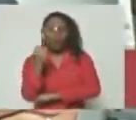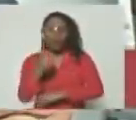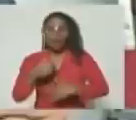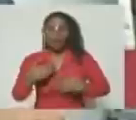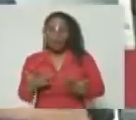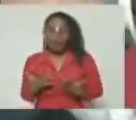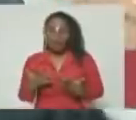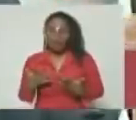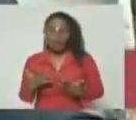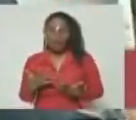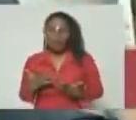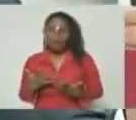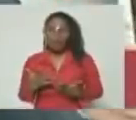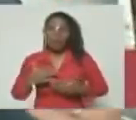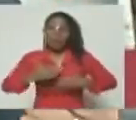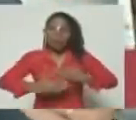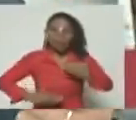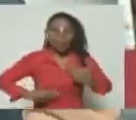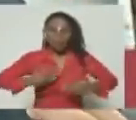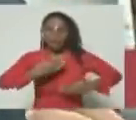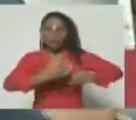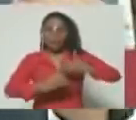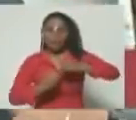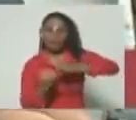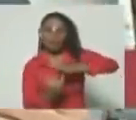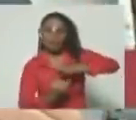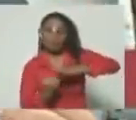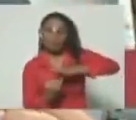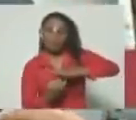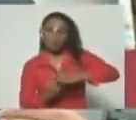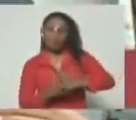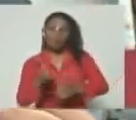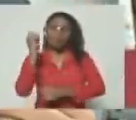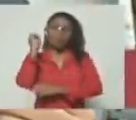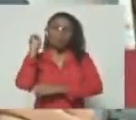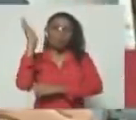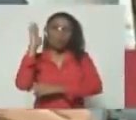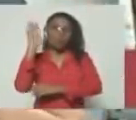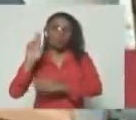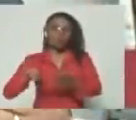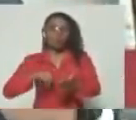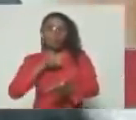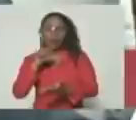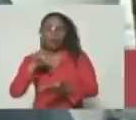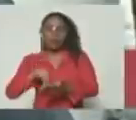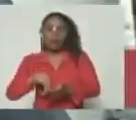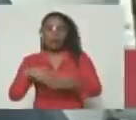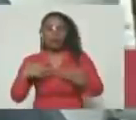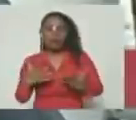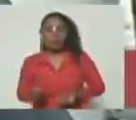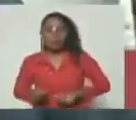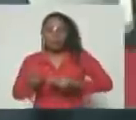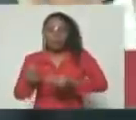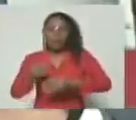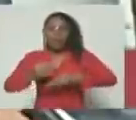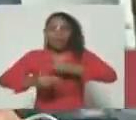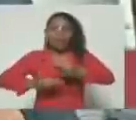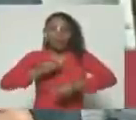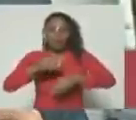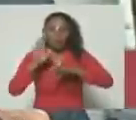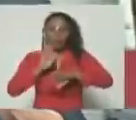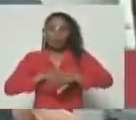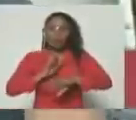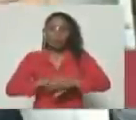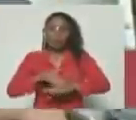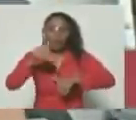con el proceso de reinstitucionalización del Parlamento Nacional que se dio a propósito de las elecciones